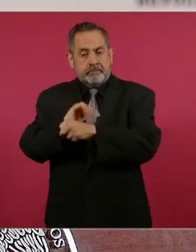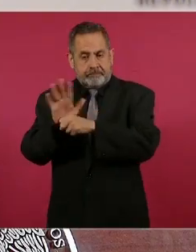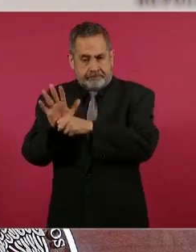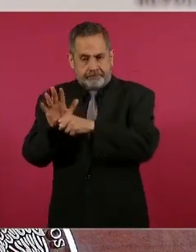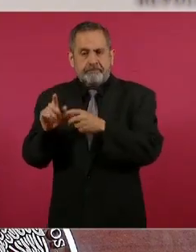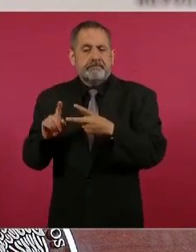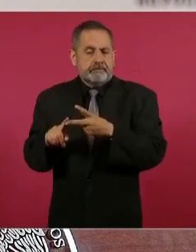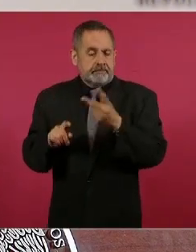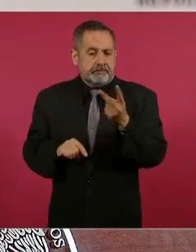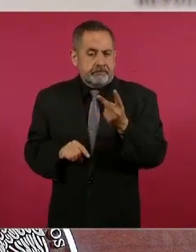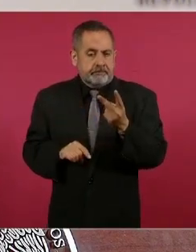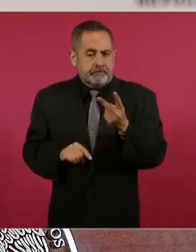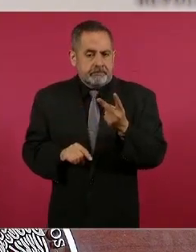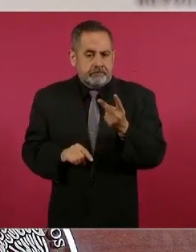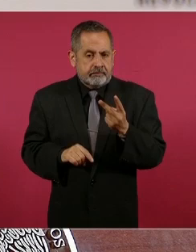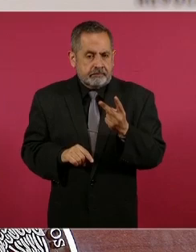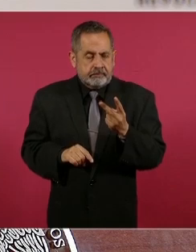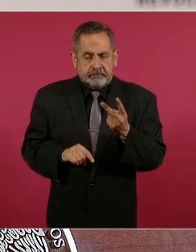ven cómo